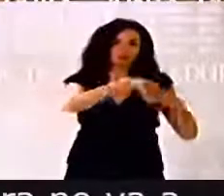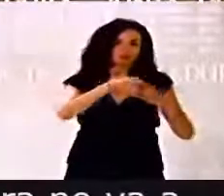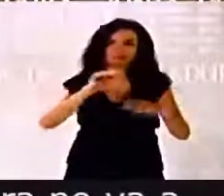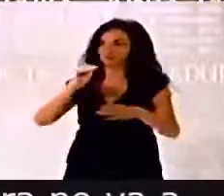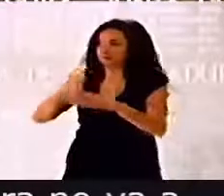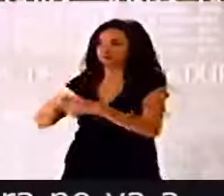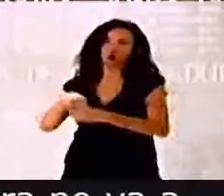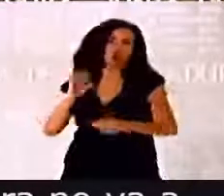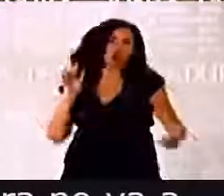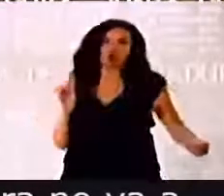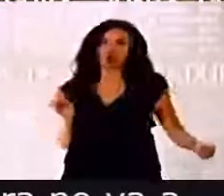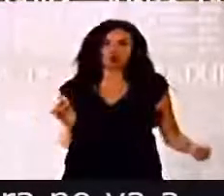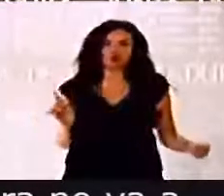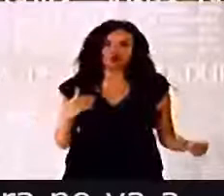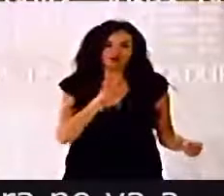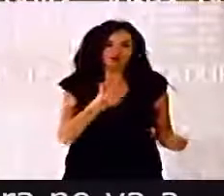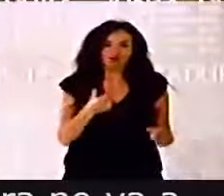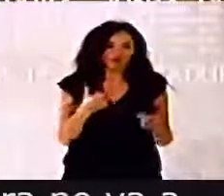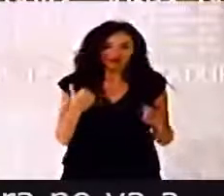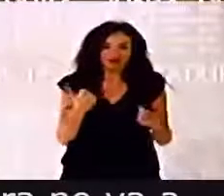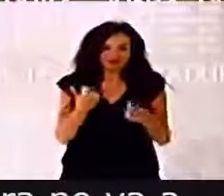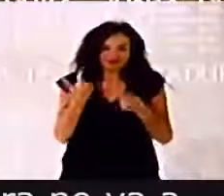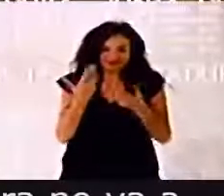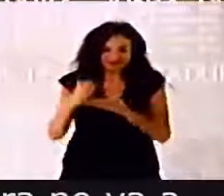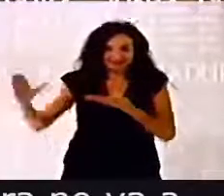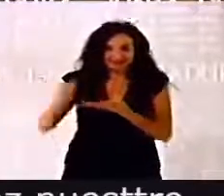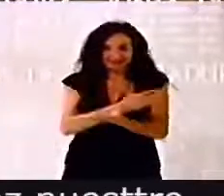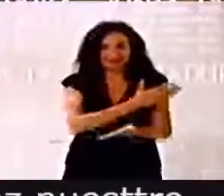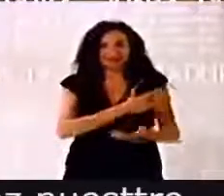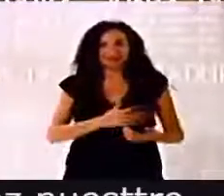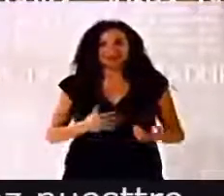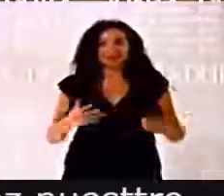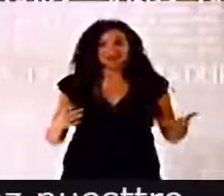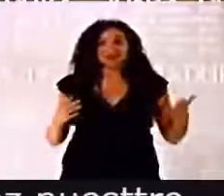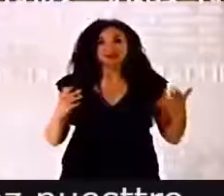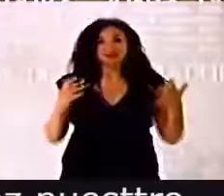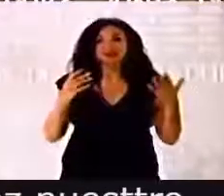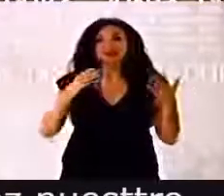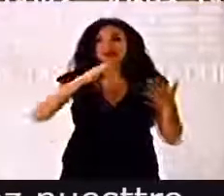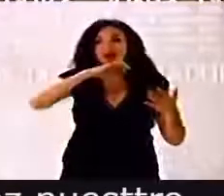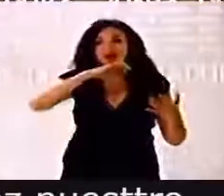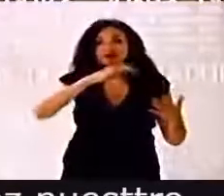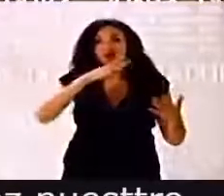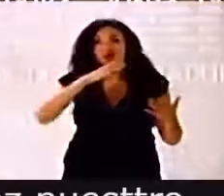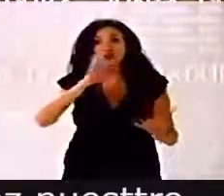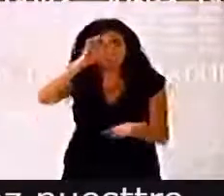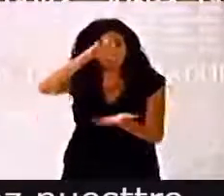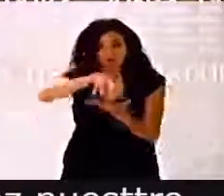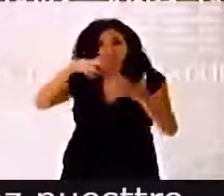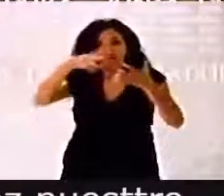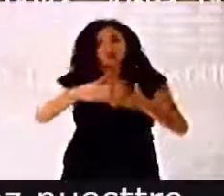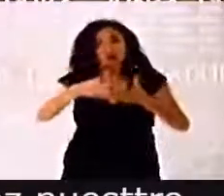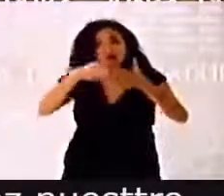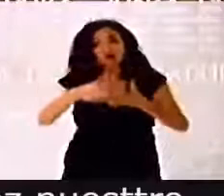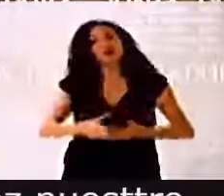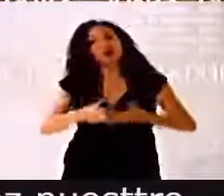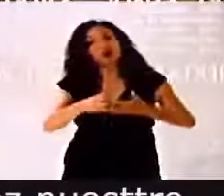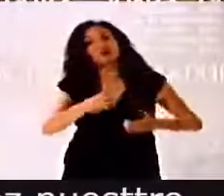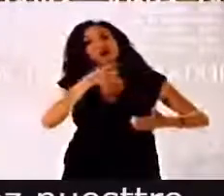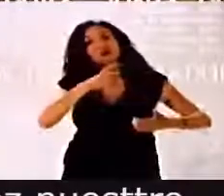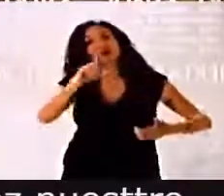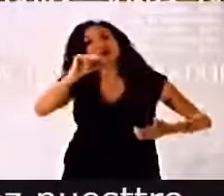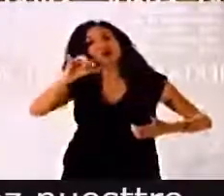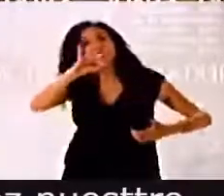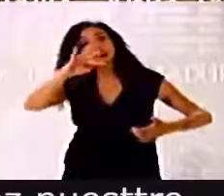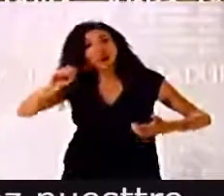no, nuestro papel es otro. Lo que estamos es de enhorabuena porque se vaya a poner una fábrica de baterías de litio que genere 500 puestos de trabajo en